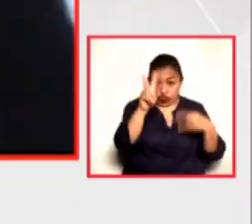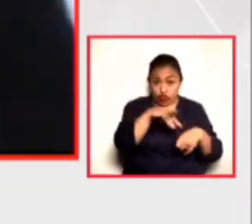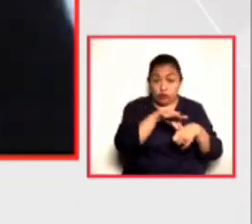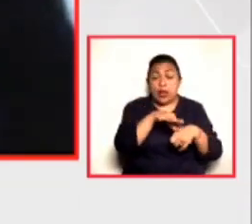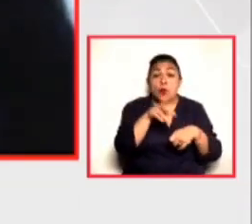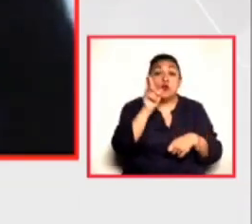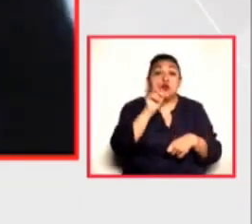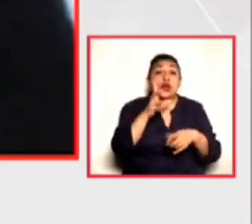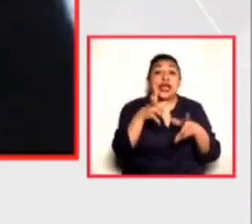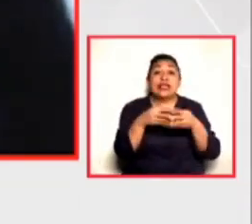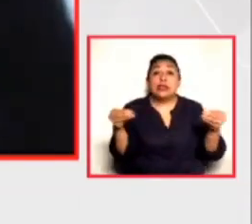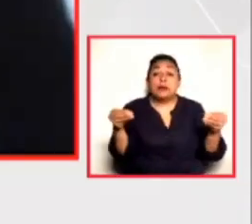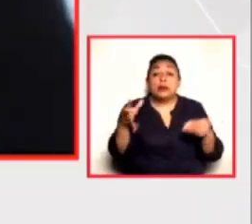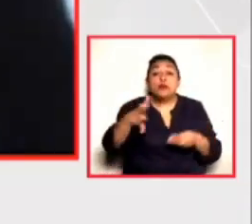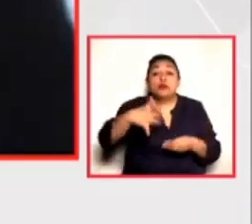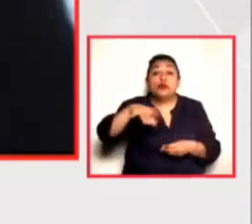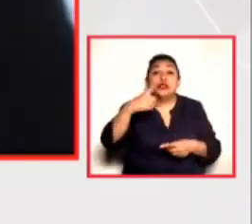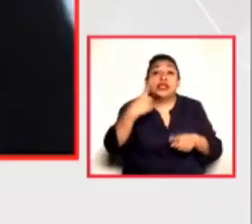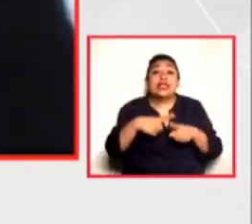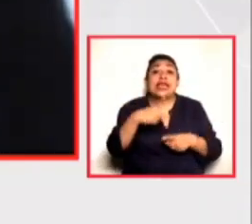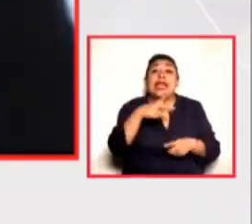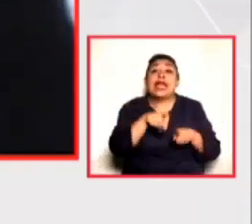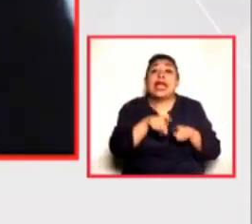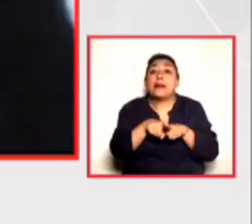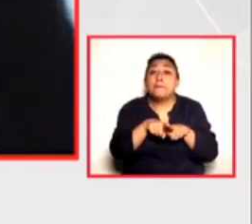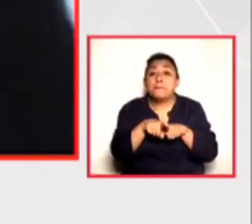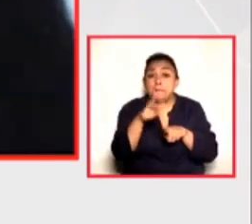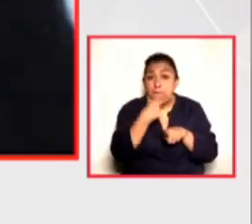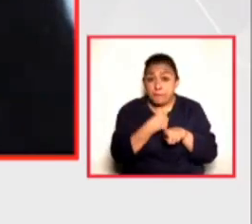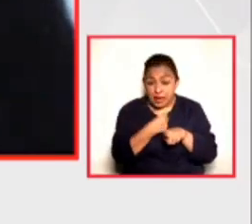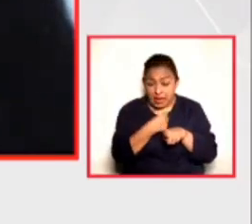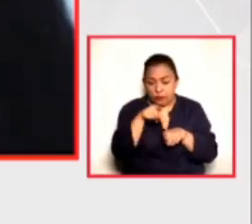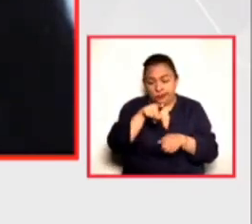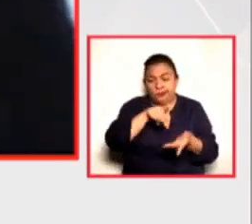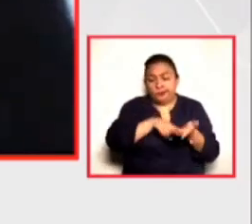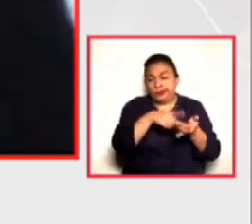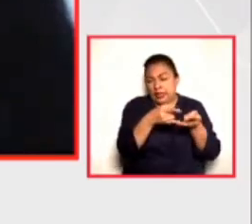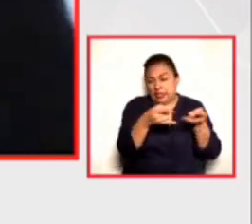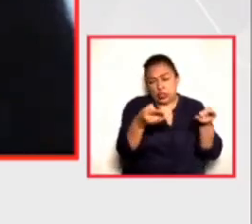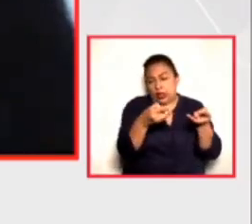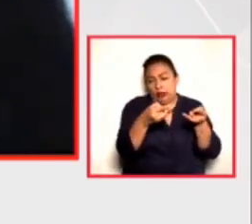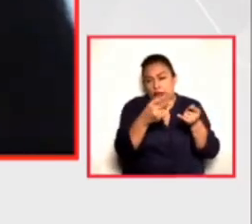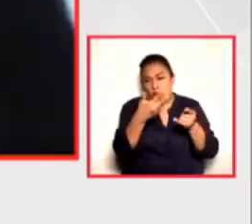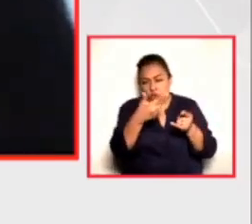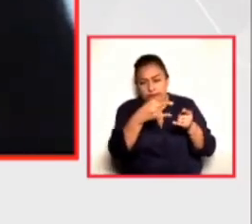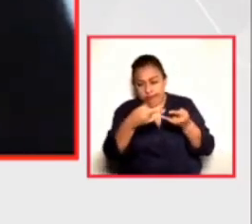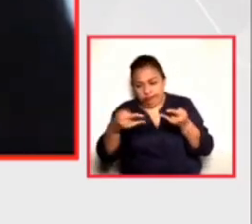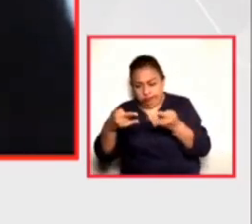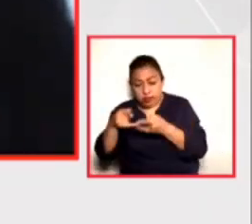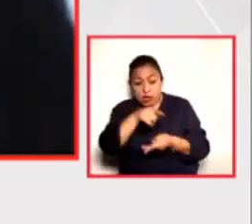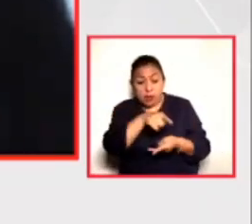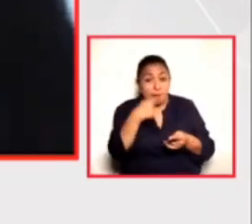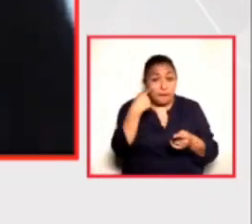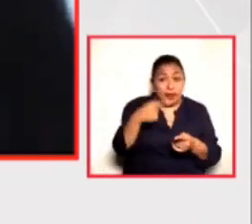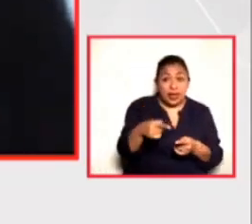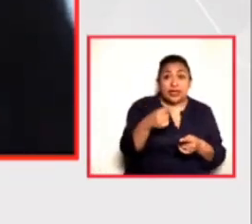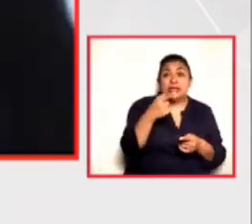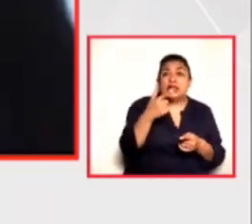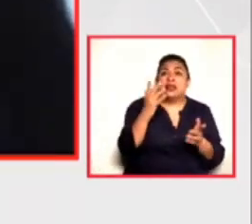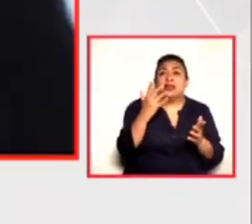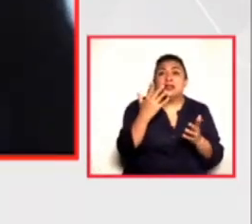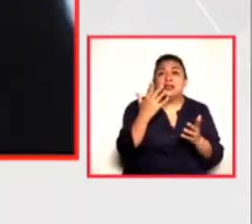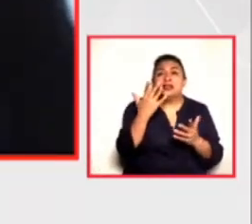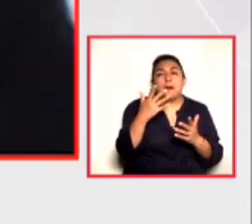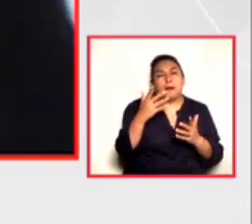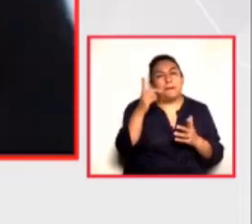por su hermano. Y en él, en este relato como en los demás, Valencia muestra sin concesiones el perfil de los